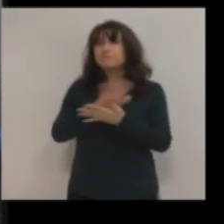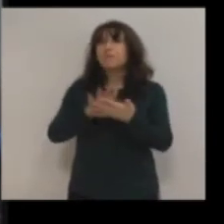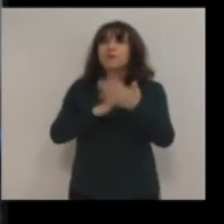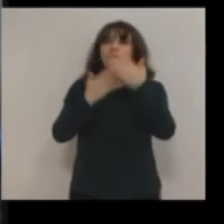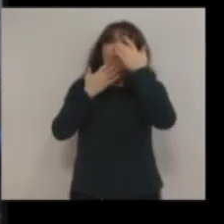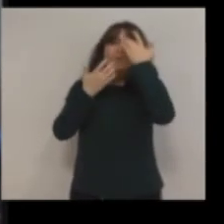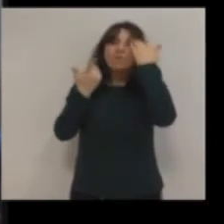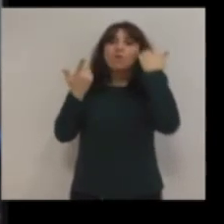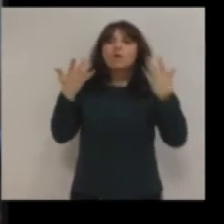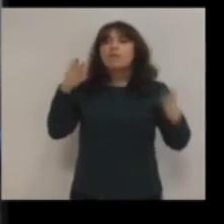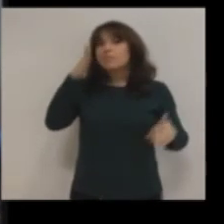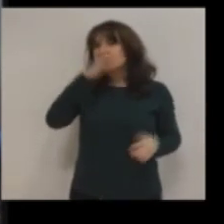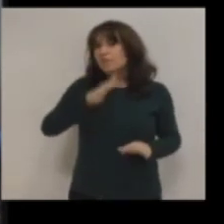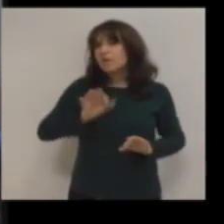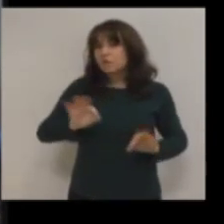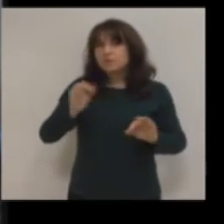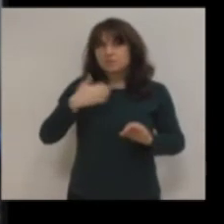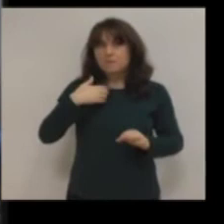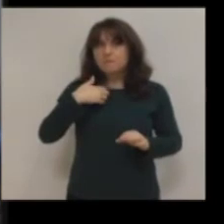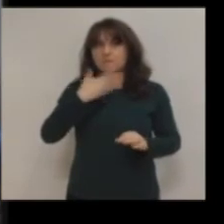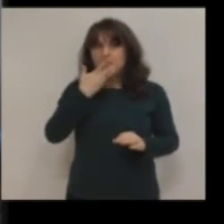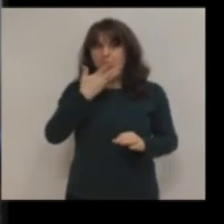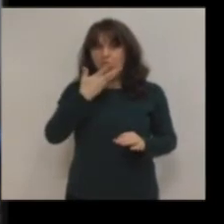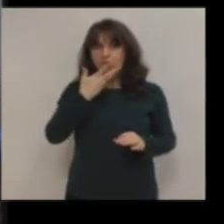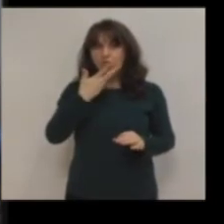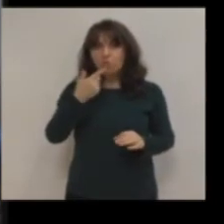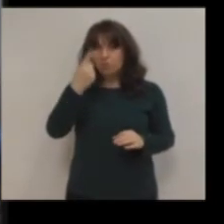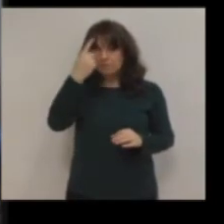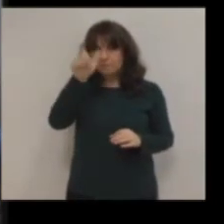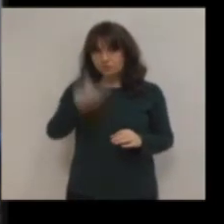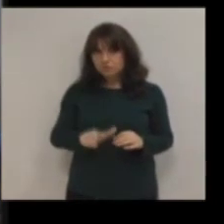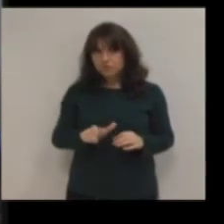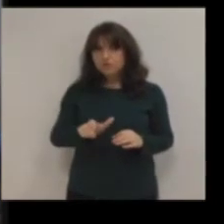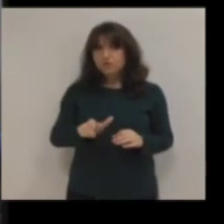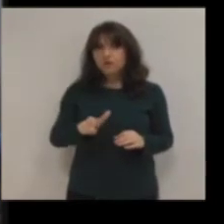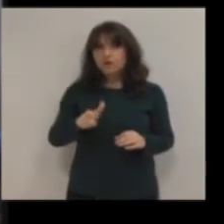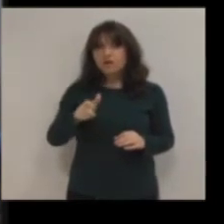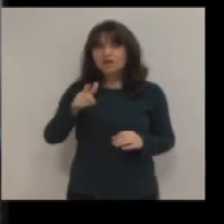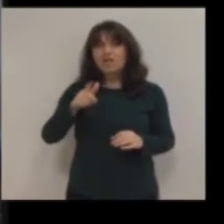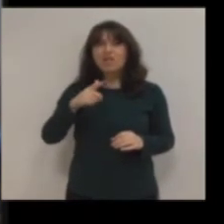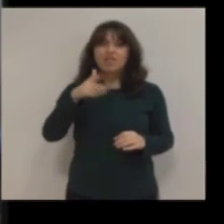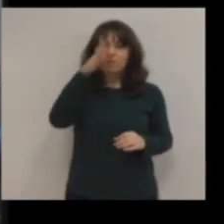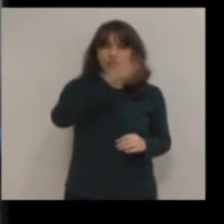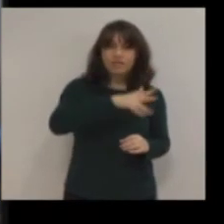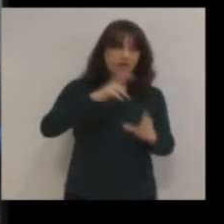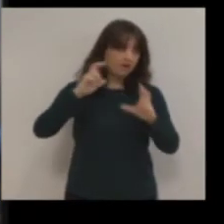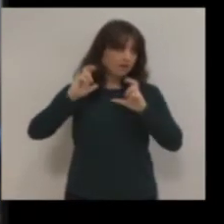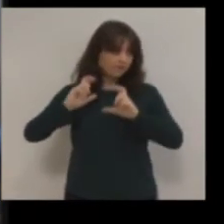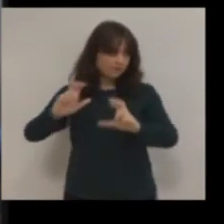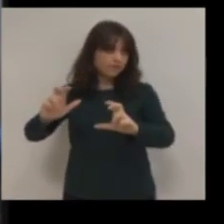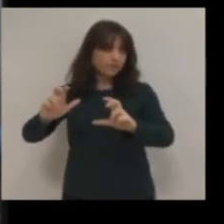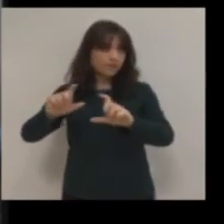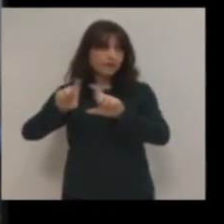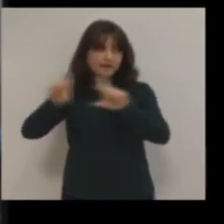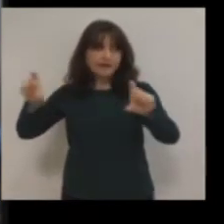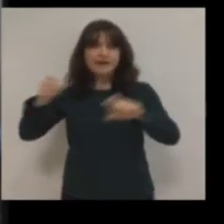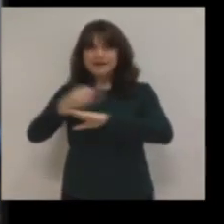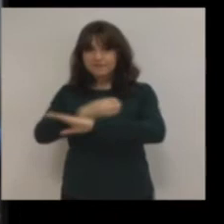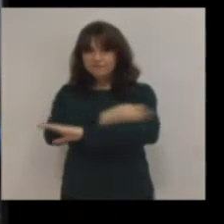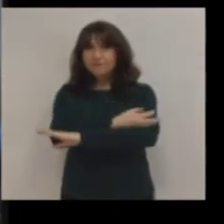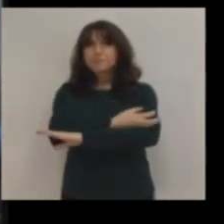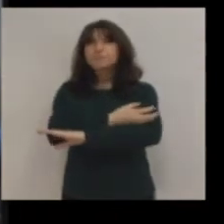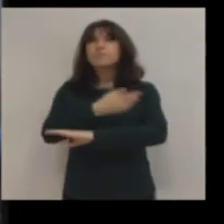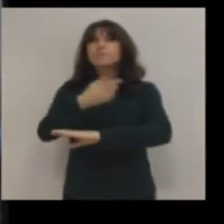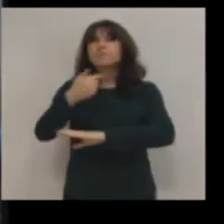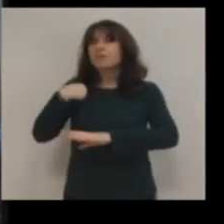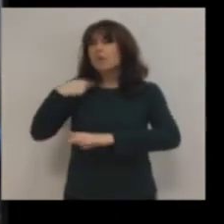una denuncia concreta que yo conozco de una persona a Renfe que hace ya más